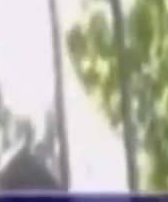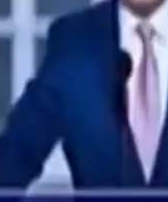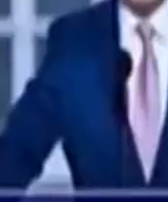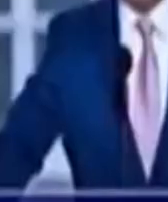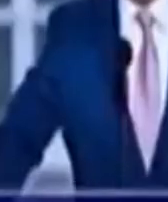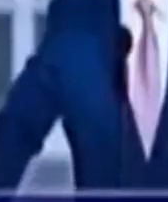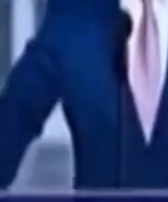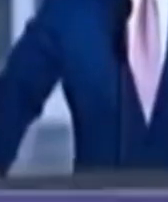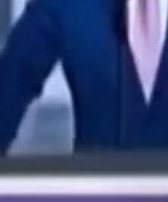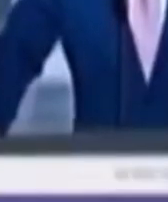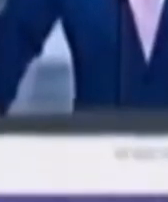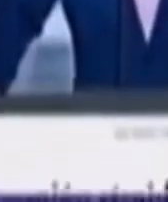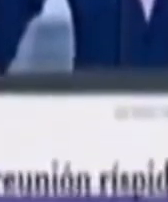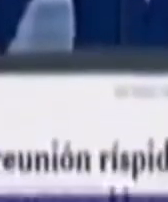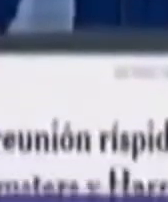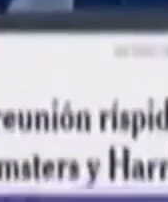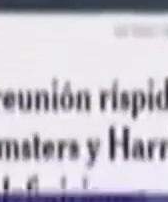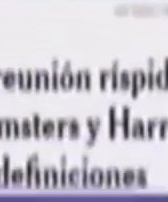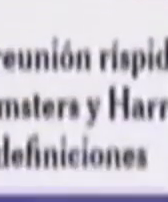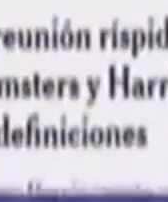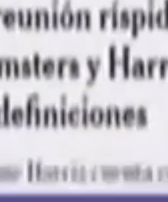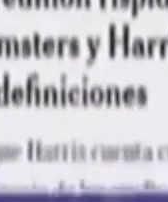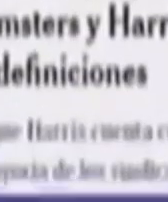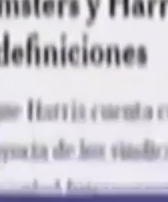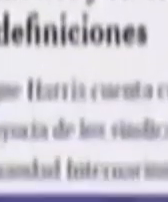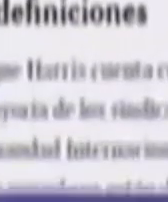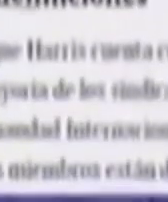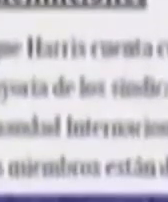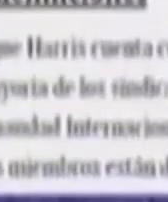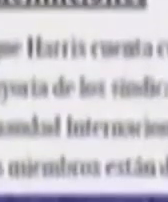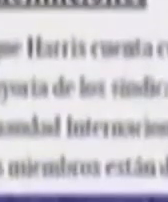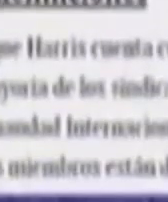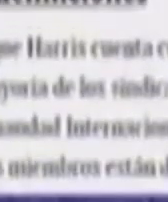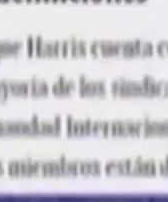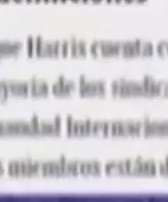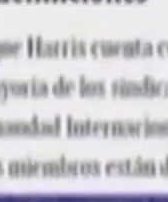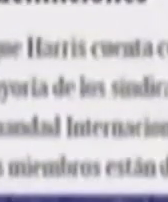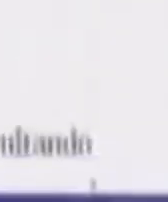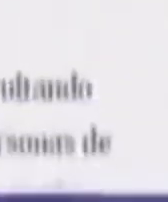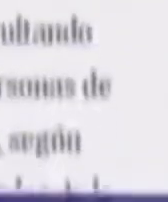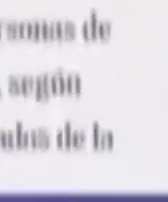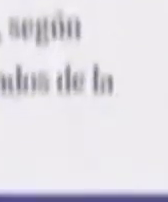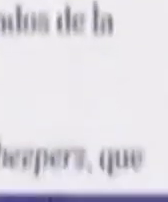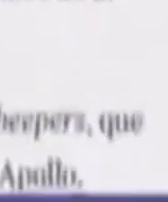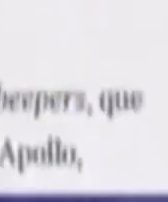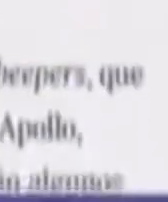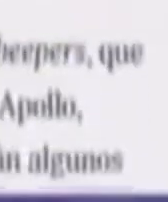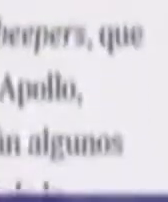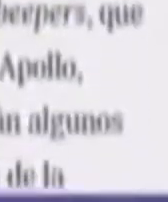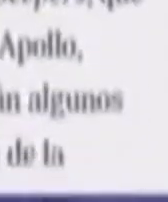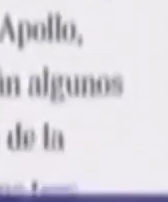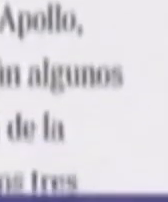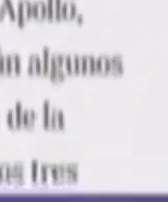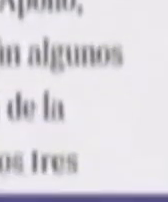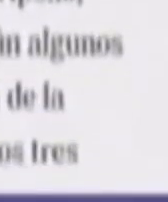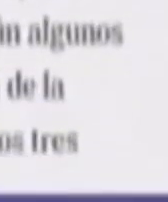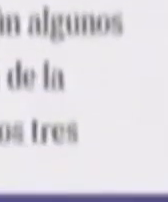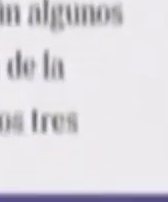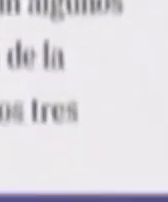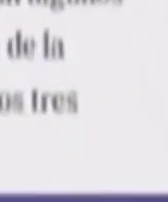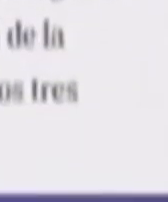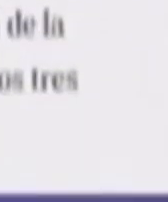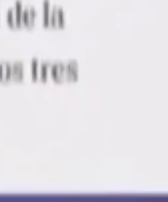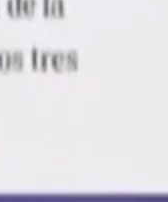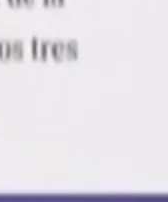Israel. The New York Times, citando a fuentes estadounidenses, apunta que Israel logró introducir en los buscas una carga explosiva